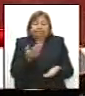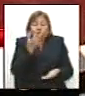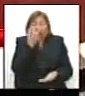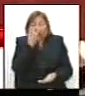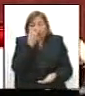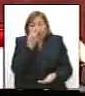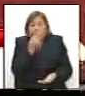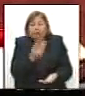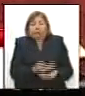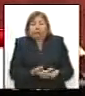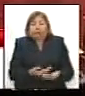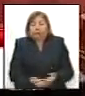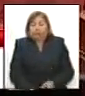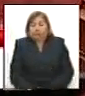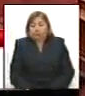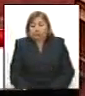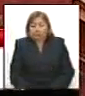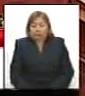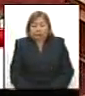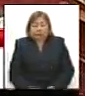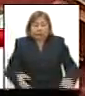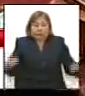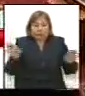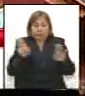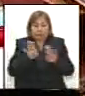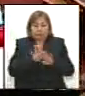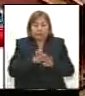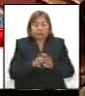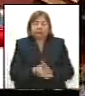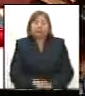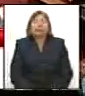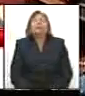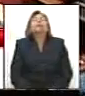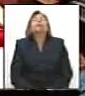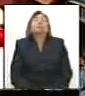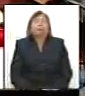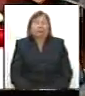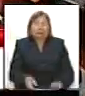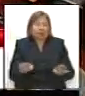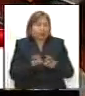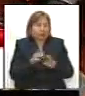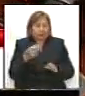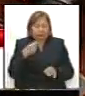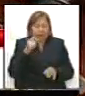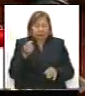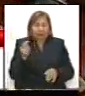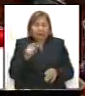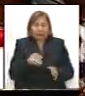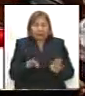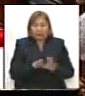tablero electrónico, la asistencia. Cierre de la asistencia. Asistencia cerrada.